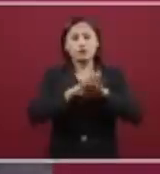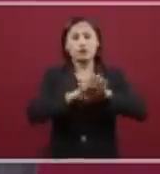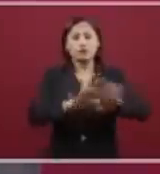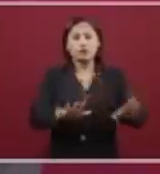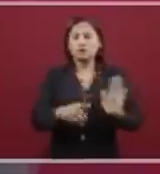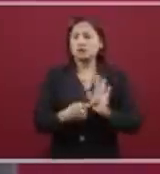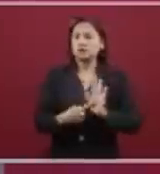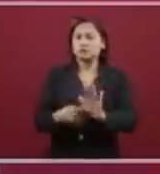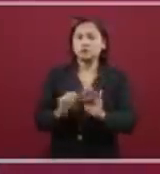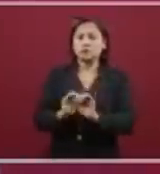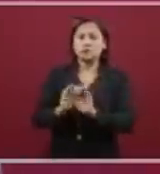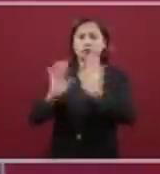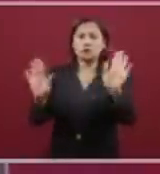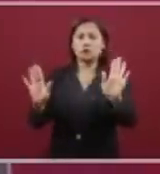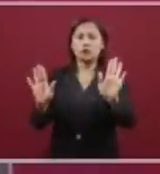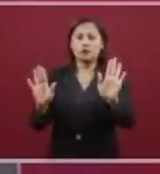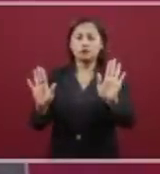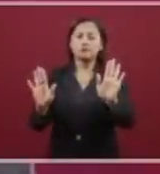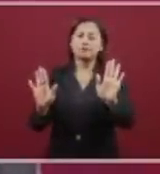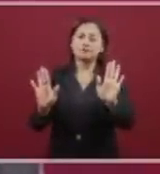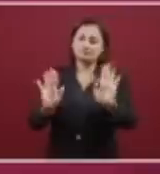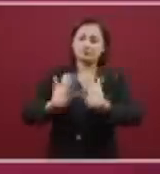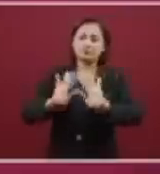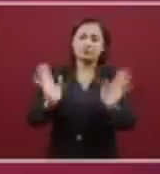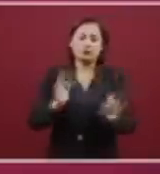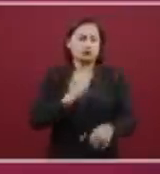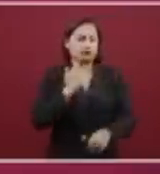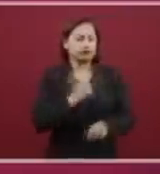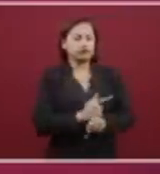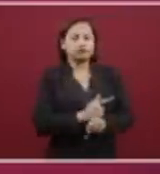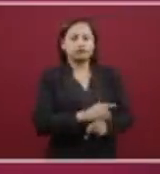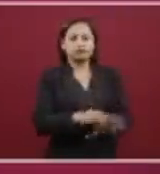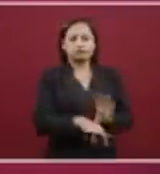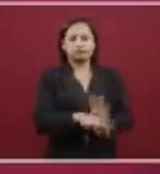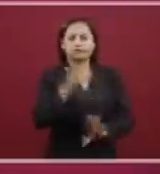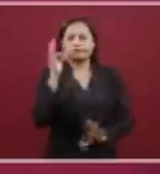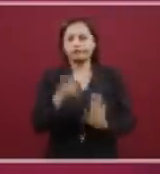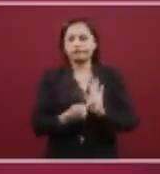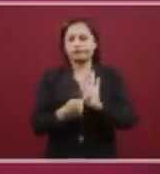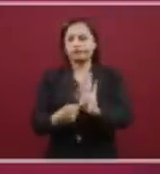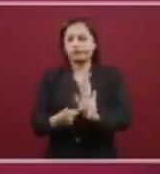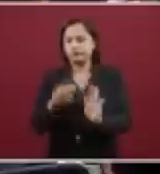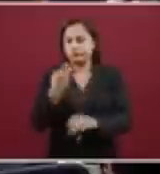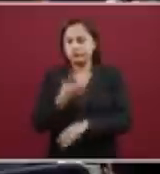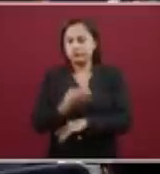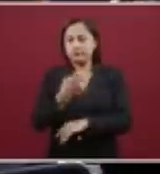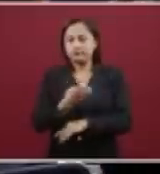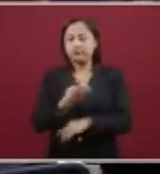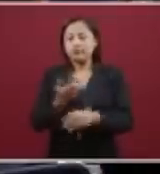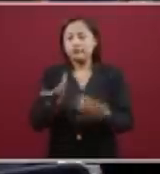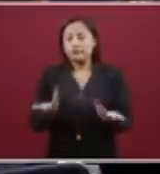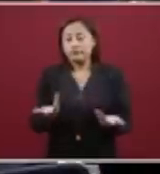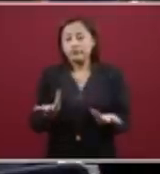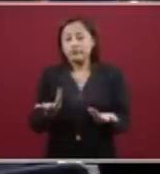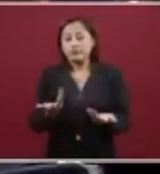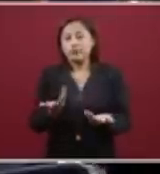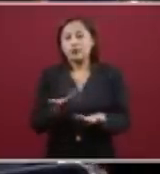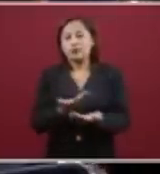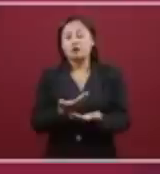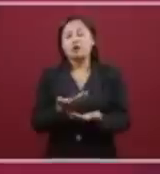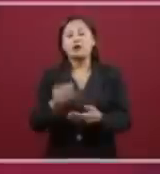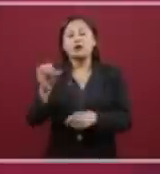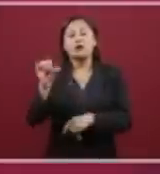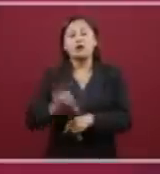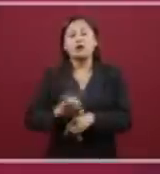les pasamos también ya la información aquí la presentamos además es un documento que hoy mismo quedará